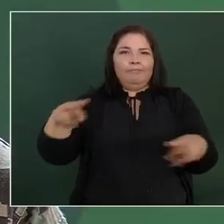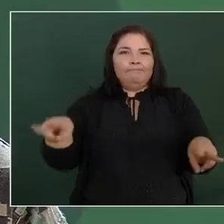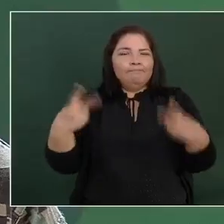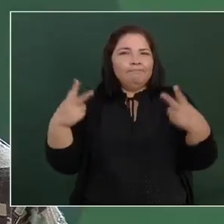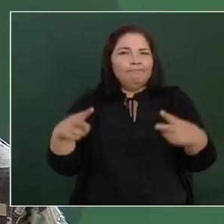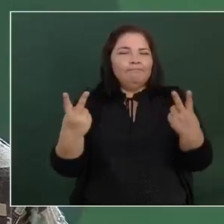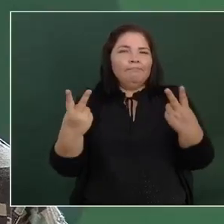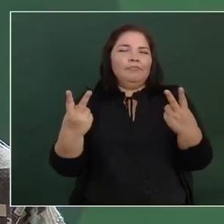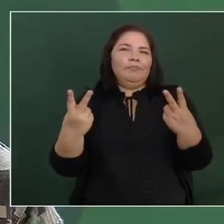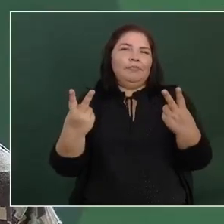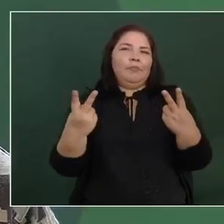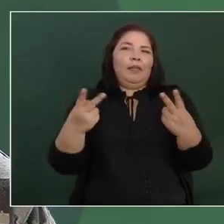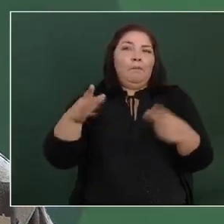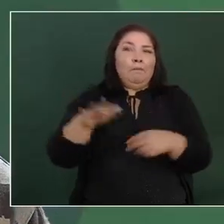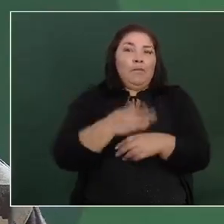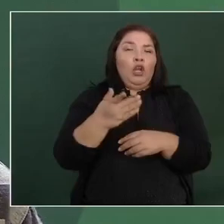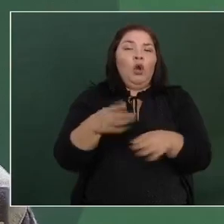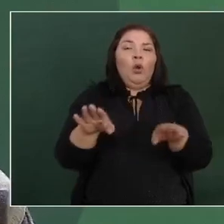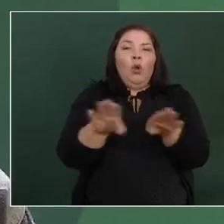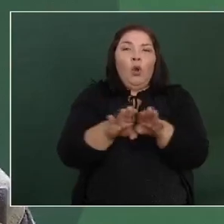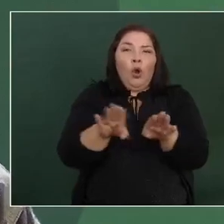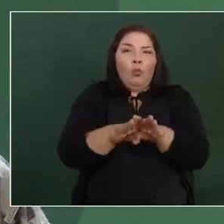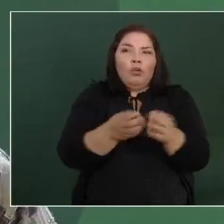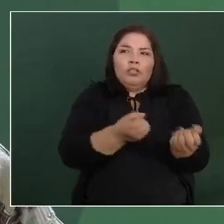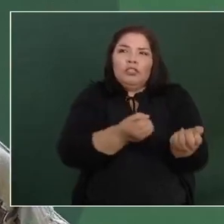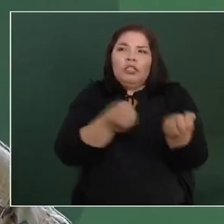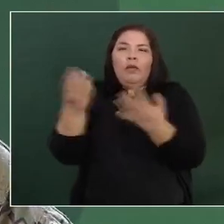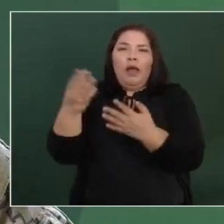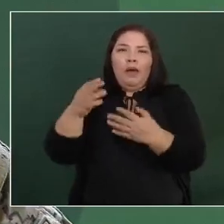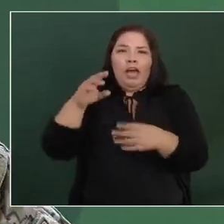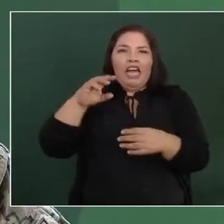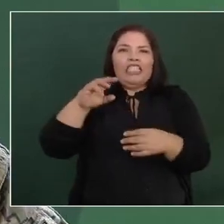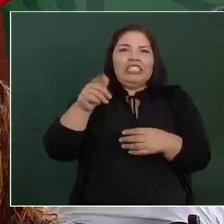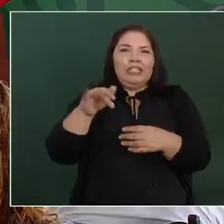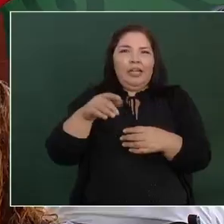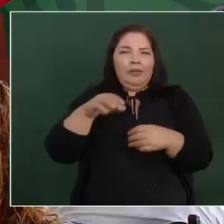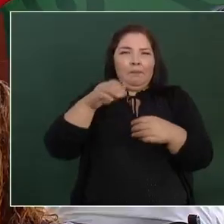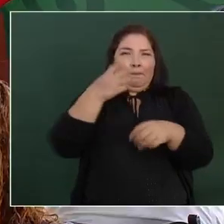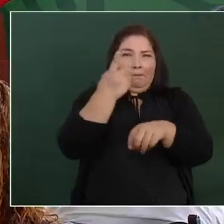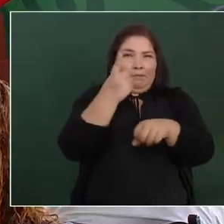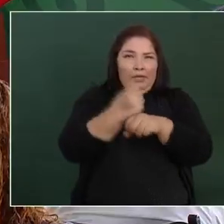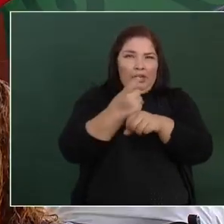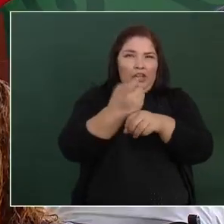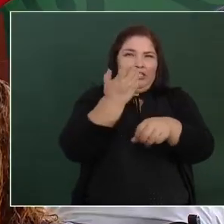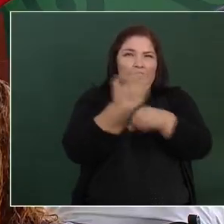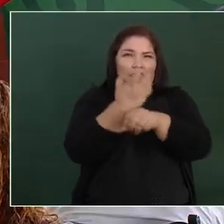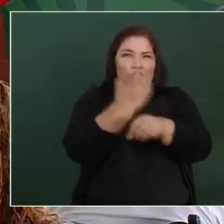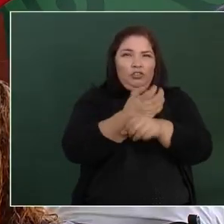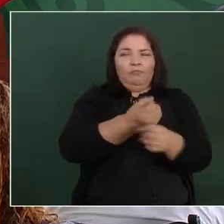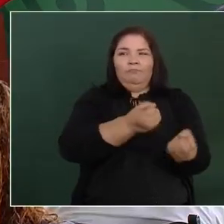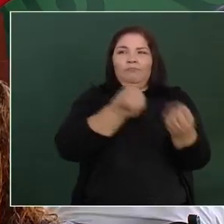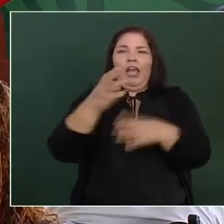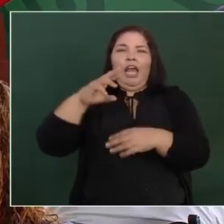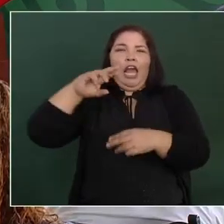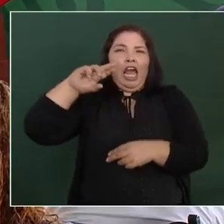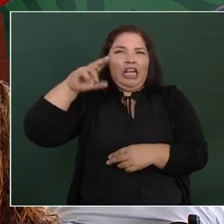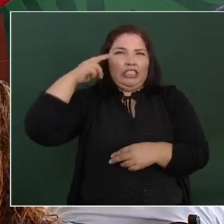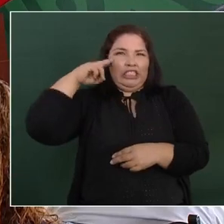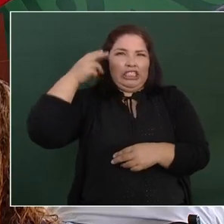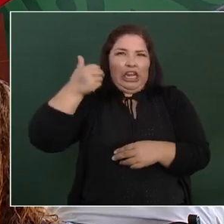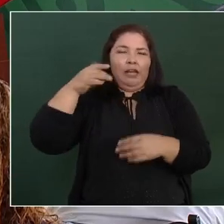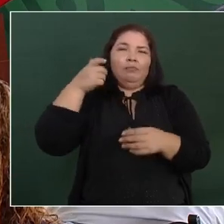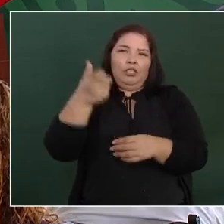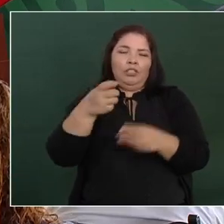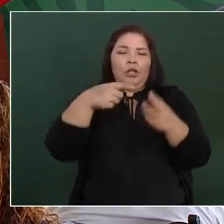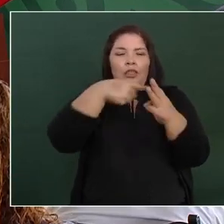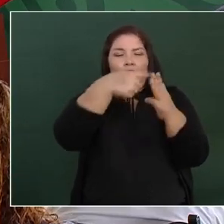pero la manera de que llegaba a China era a través de Estados Unidos. Entonces, les comprobamos todo eso y ya son tres países